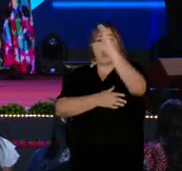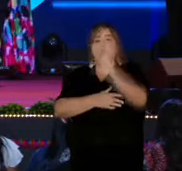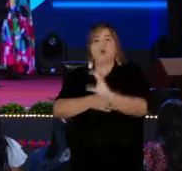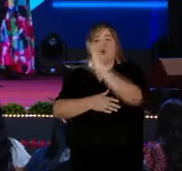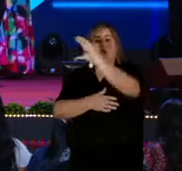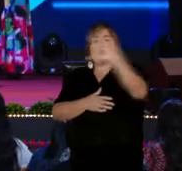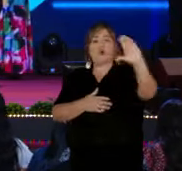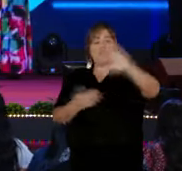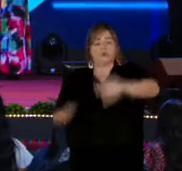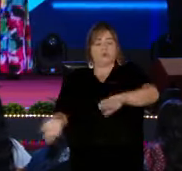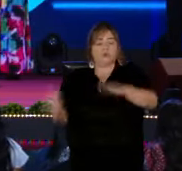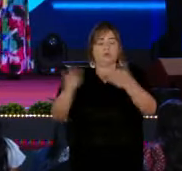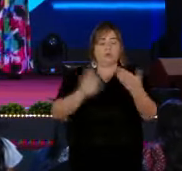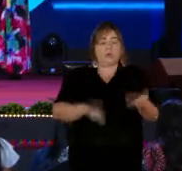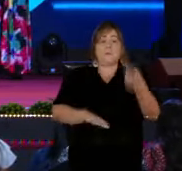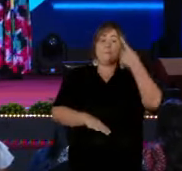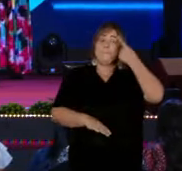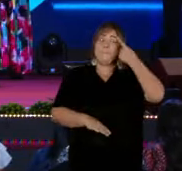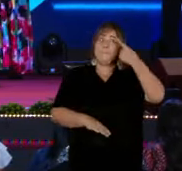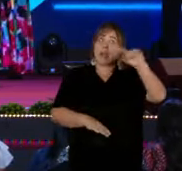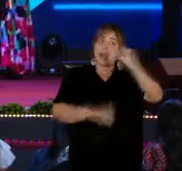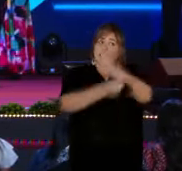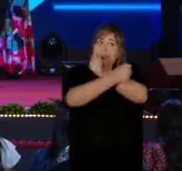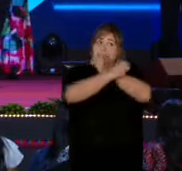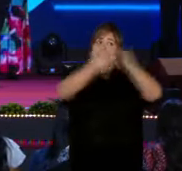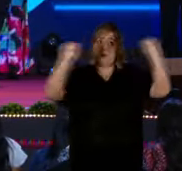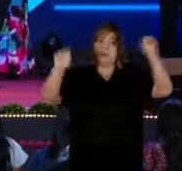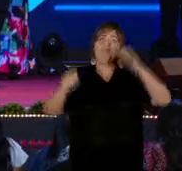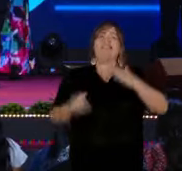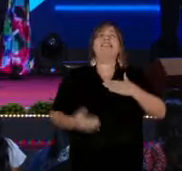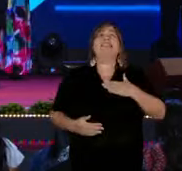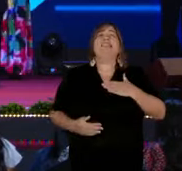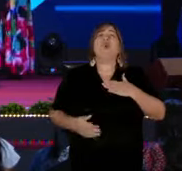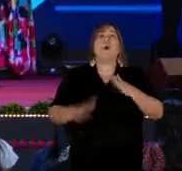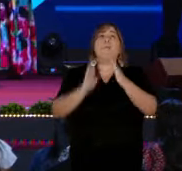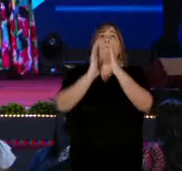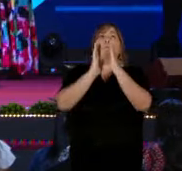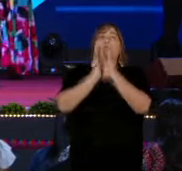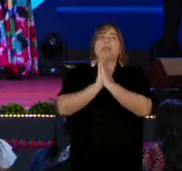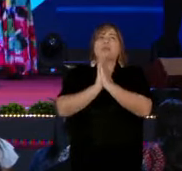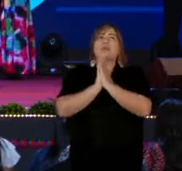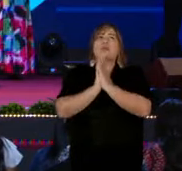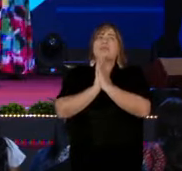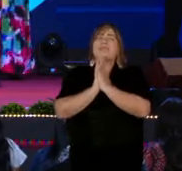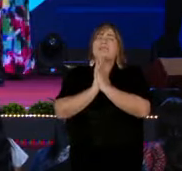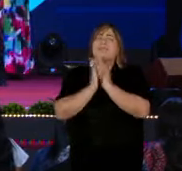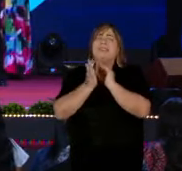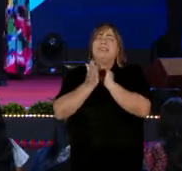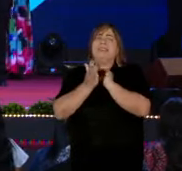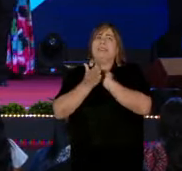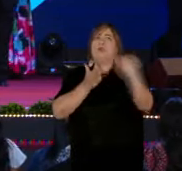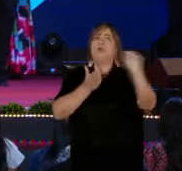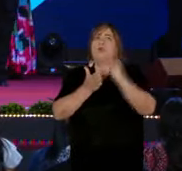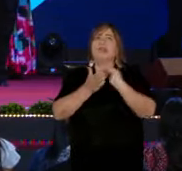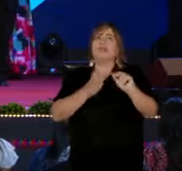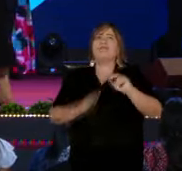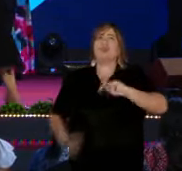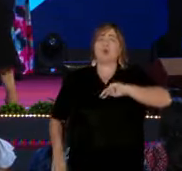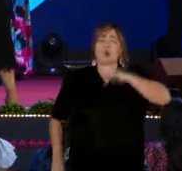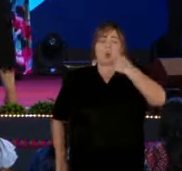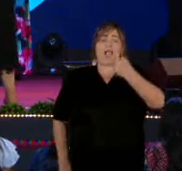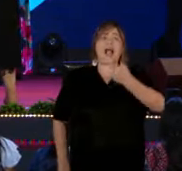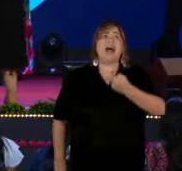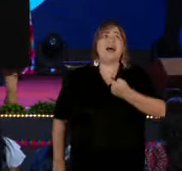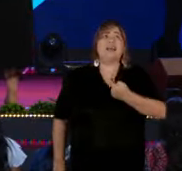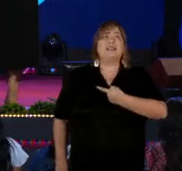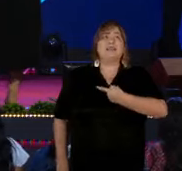Calvario para salvarme a mí. Te pido perdón y me arrepiento de no haber tomado